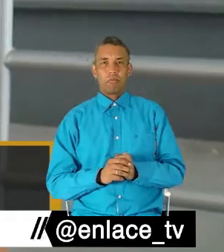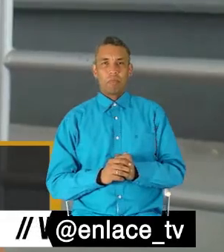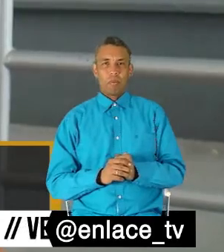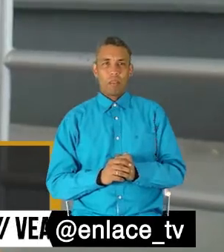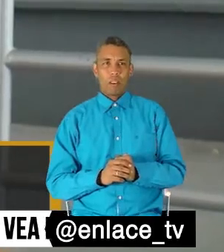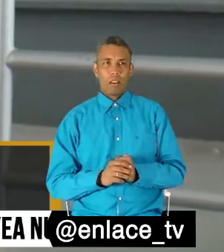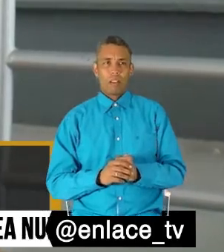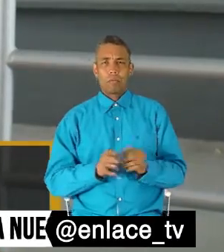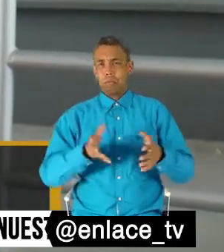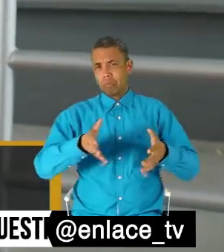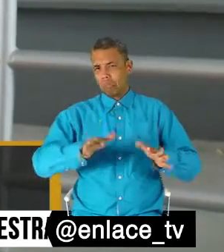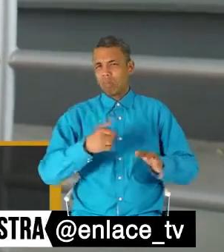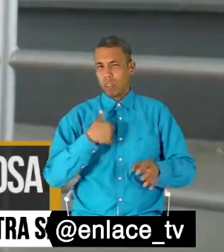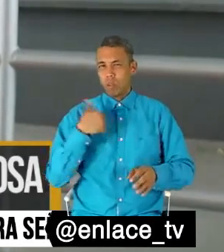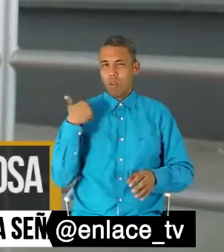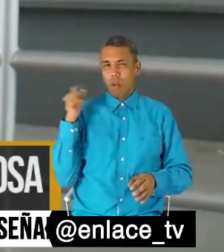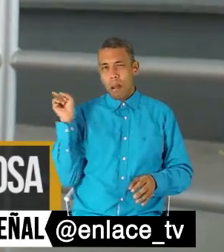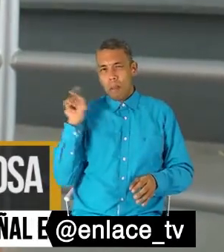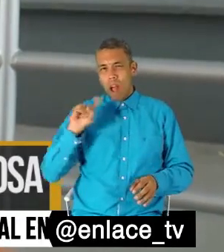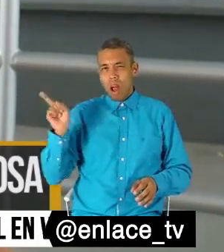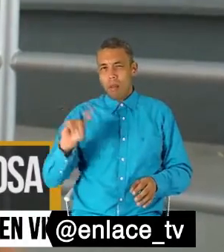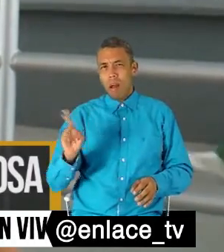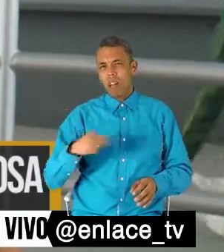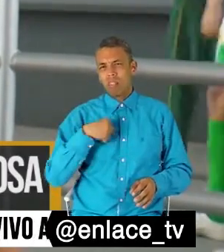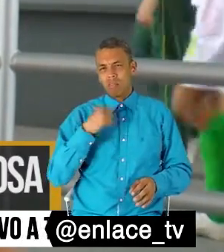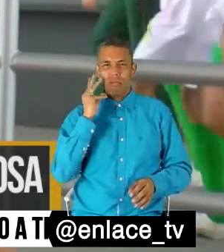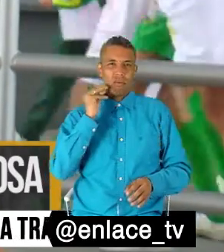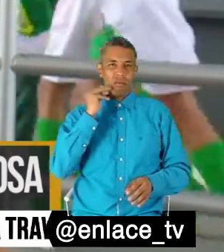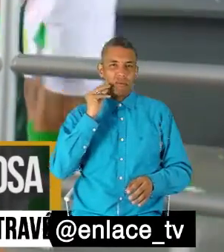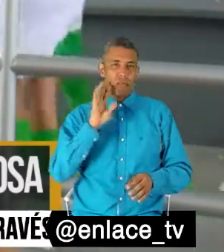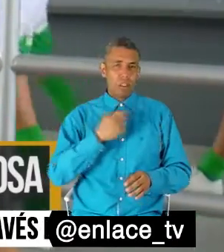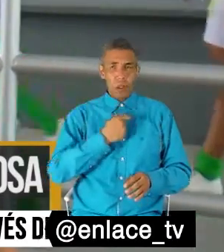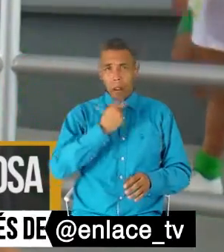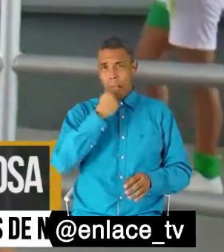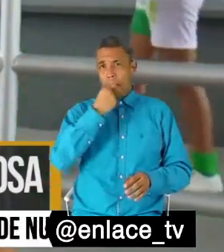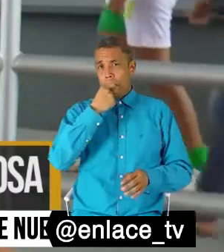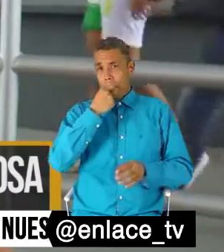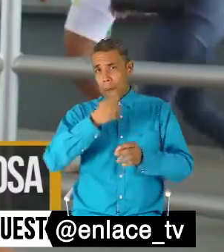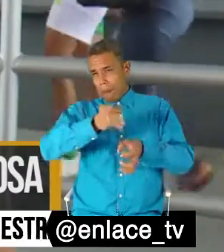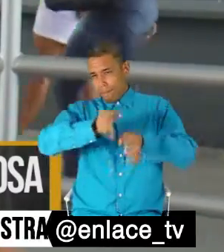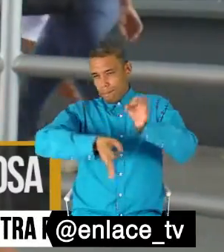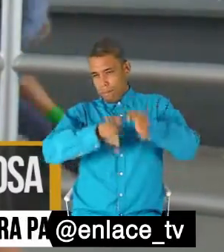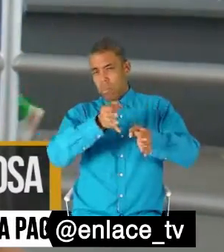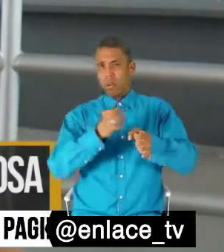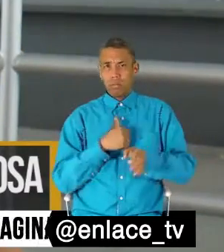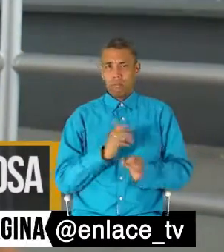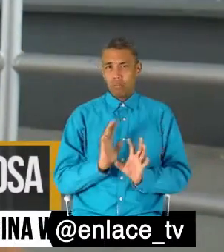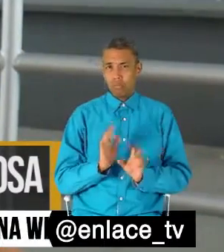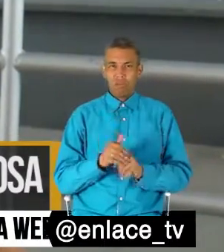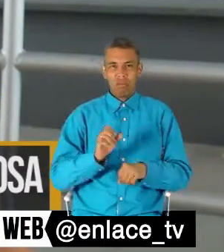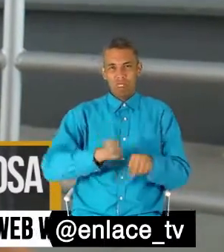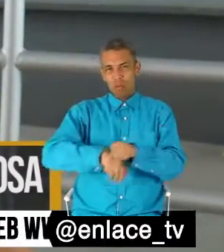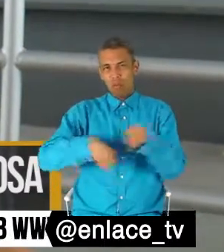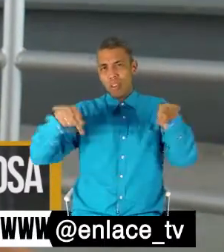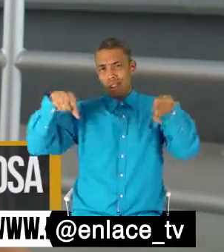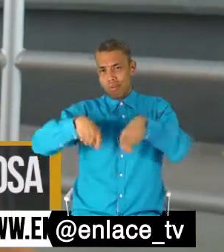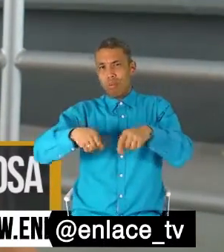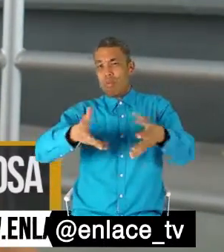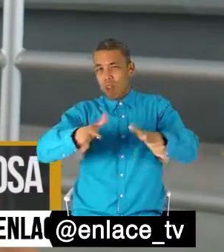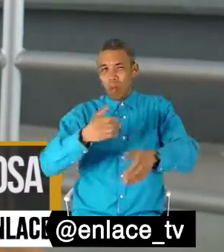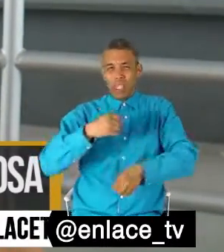unos cuantos años al frente de esto, del microfútbol, oficialmente no recuerdo haber dirigido por allá hace unos 20 años más o